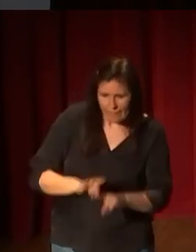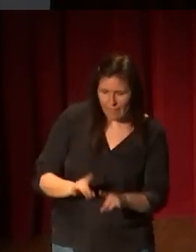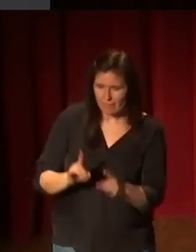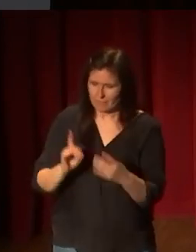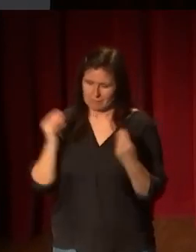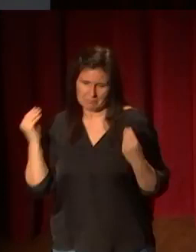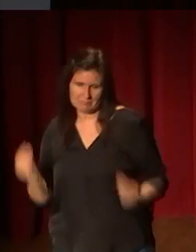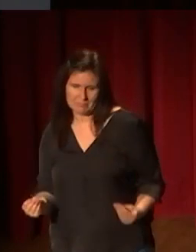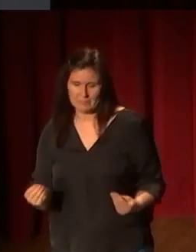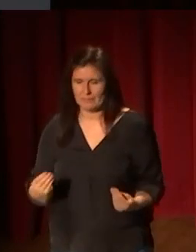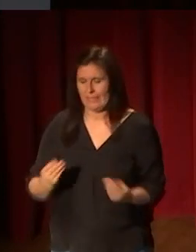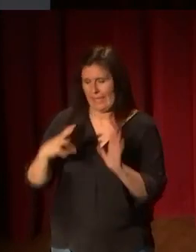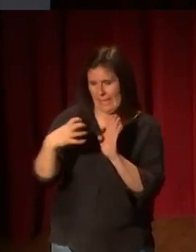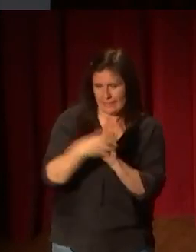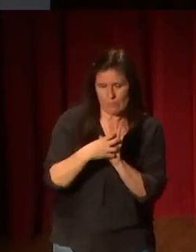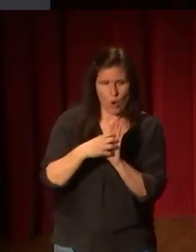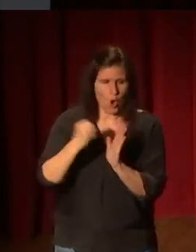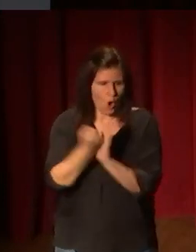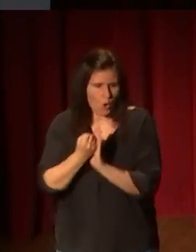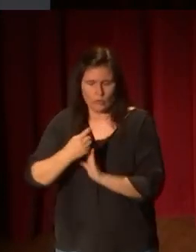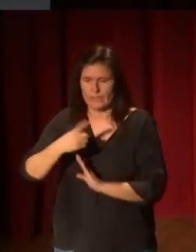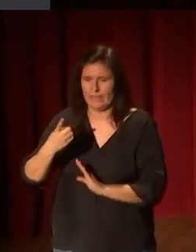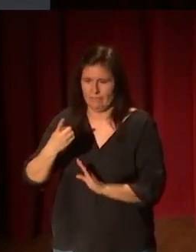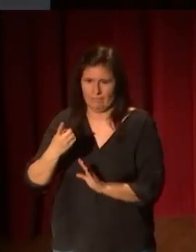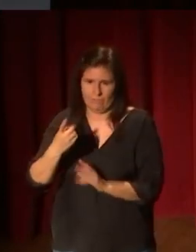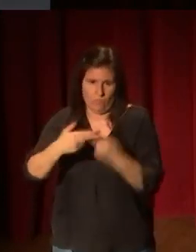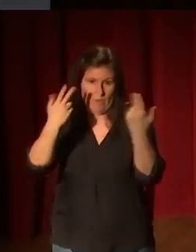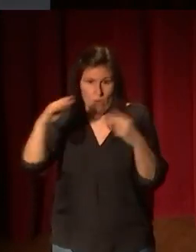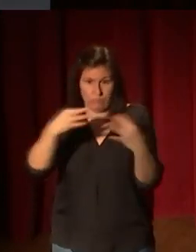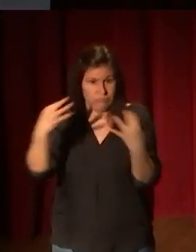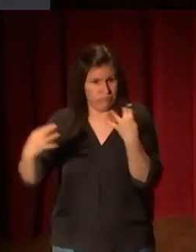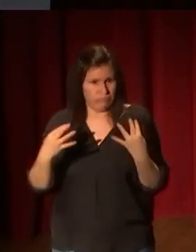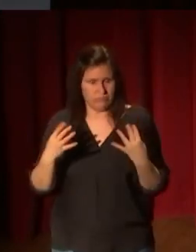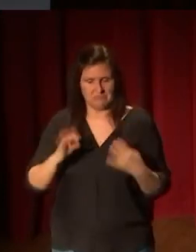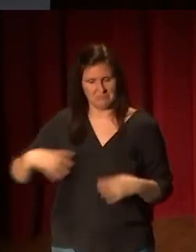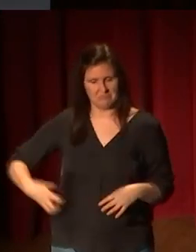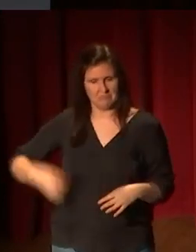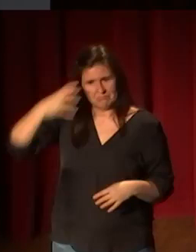con emblemas y símbolos de extraordinaria eficacia pública para mostrar